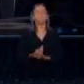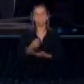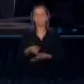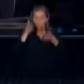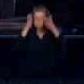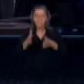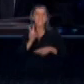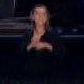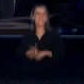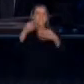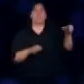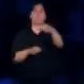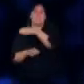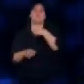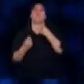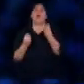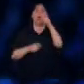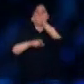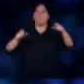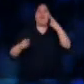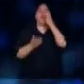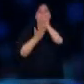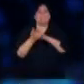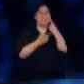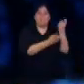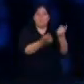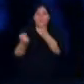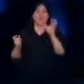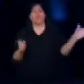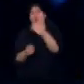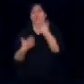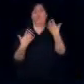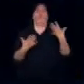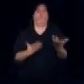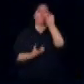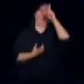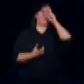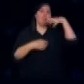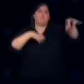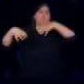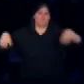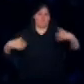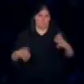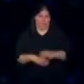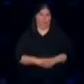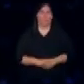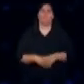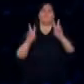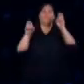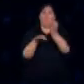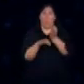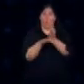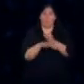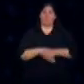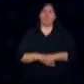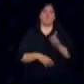esta campaña aquí en Santa Fe. Porque si seguimos construyendo un país que solo mira a la Ciudad de Buenos Aires, un país en el